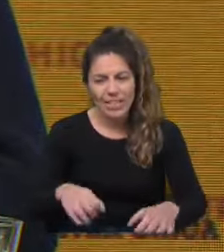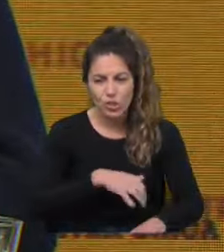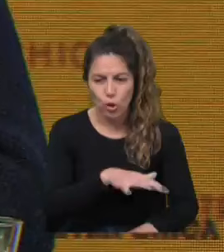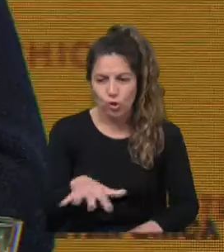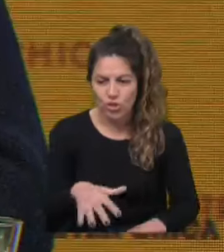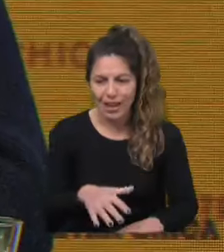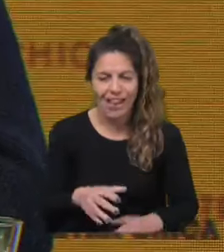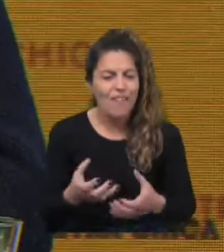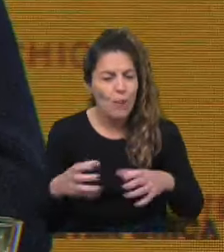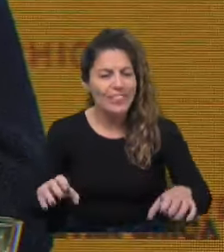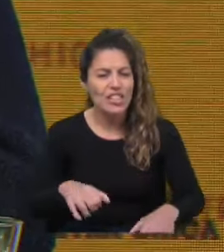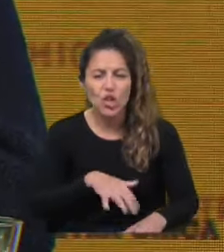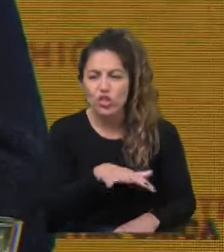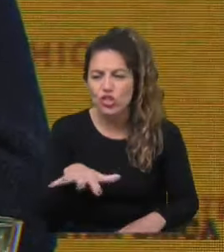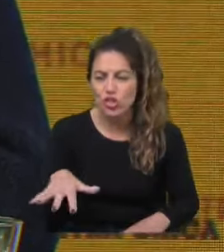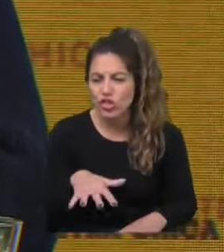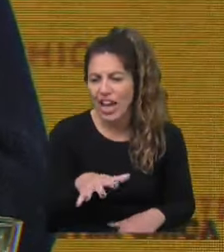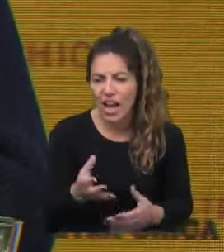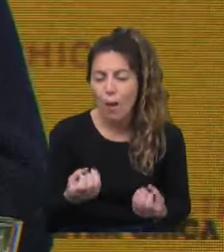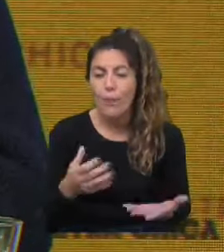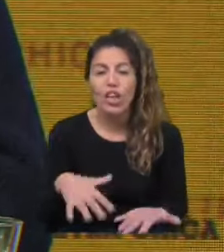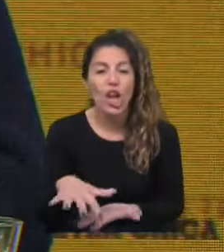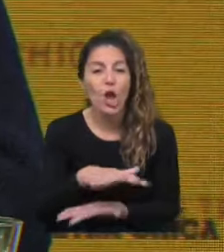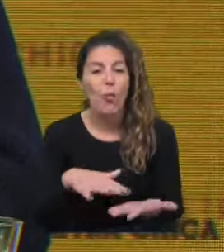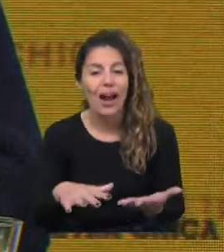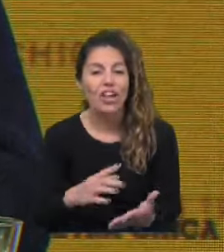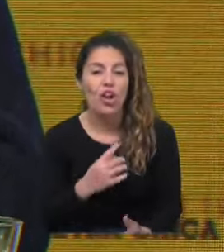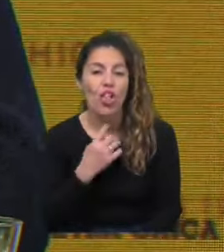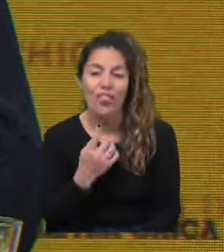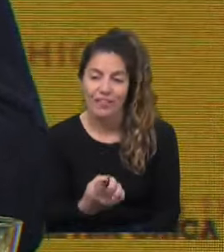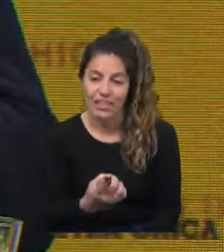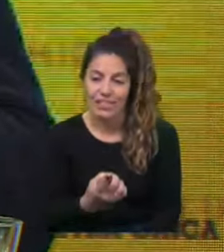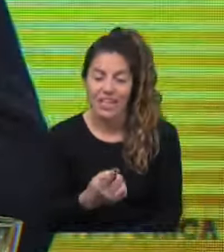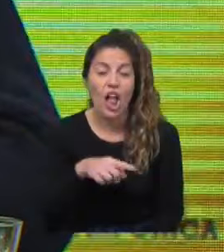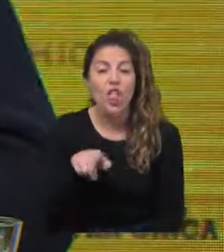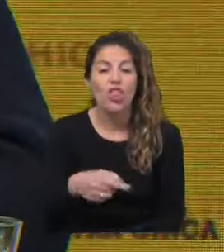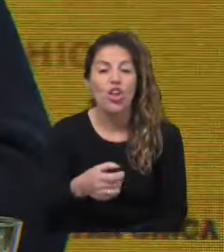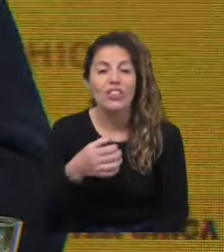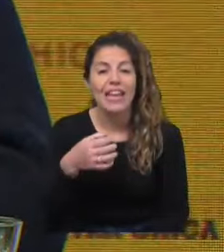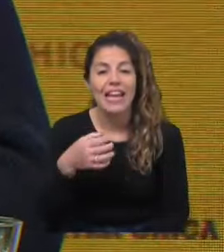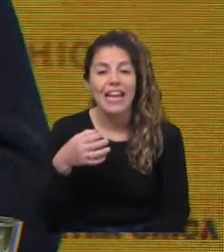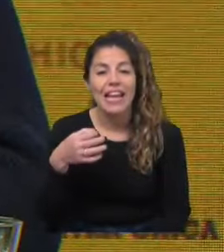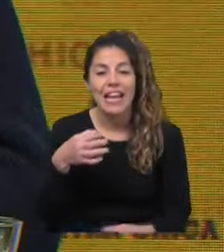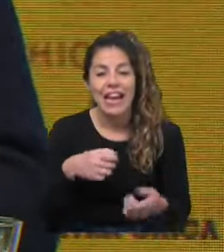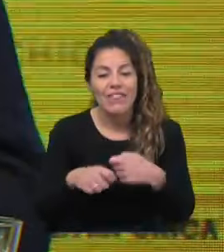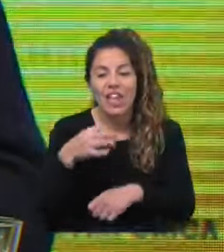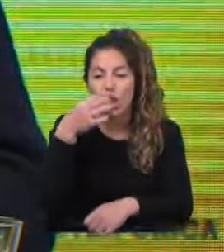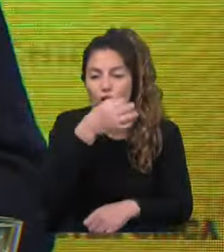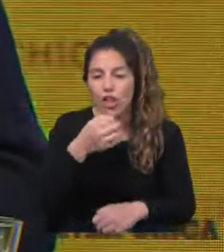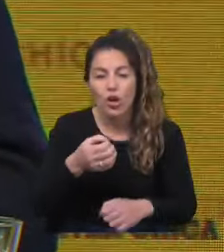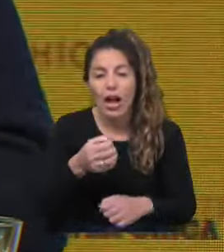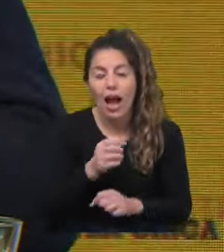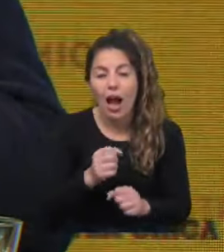la fragmentación social, porque en los barrios vulnerables es donde el narco tiene más caldo